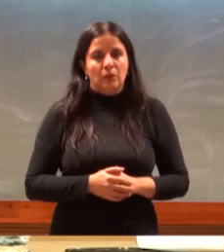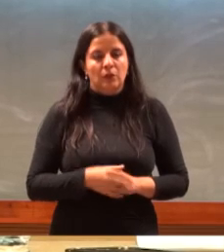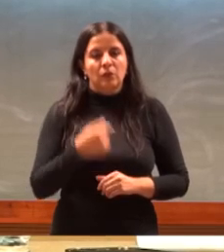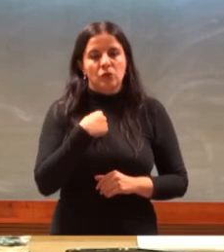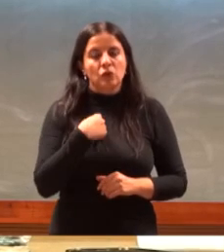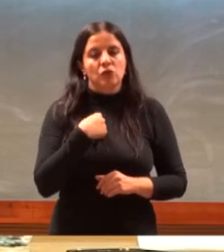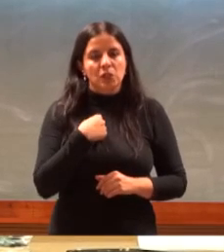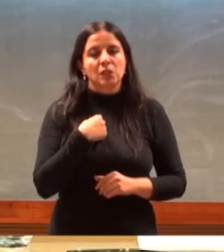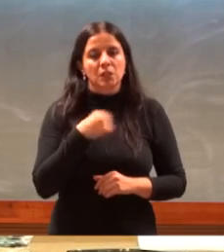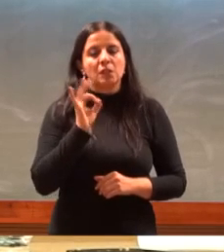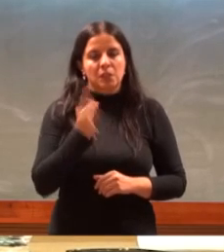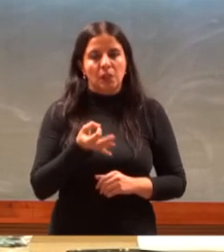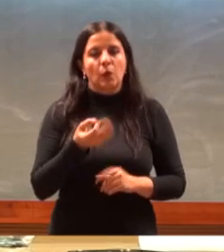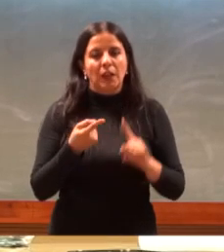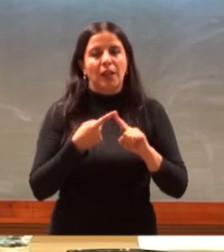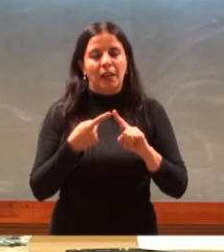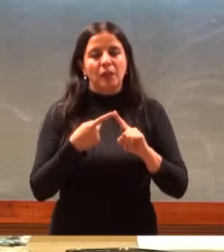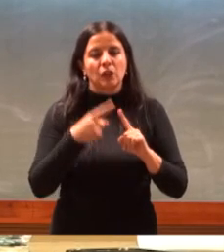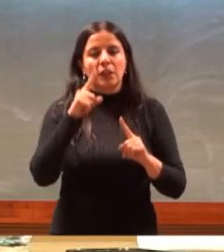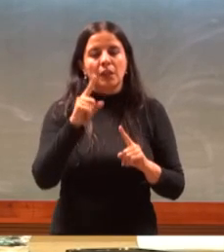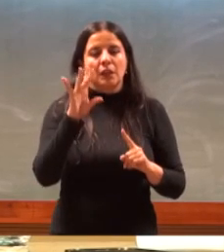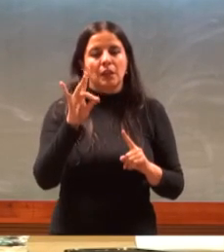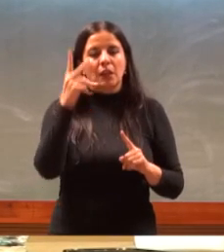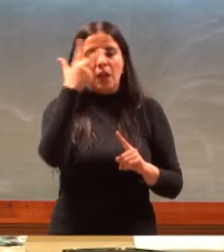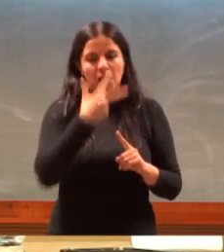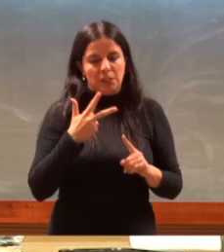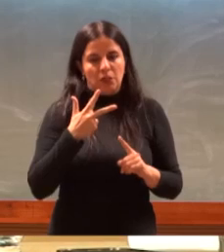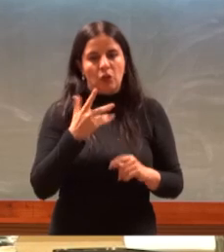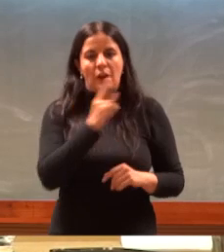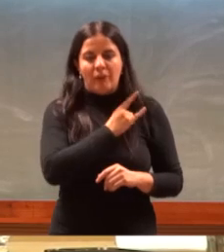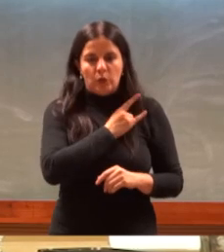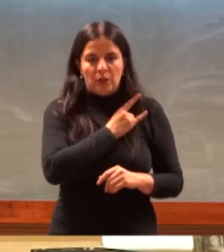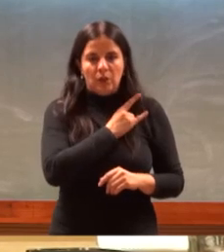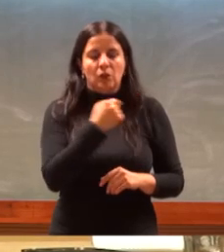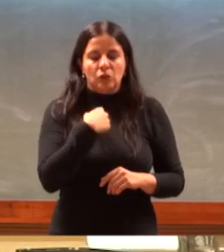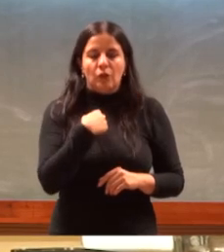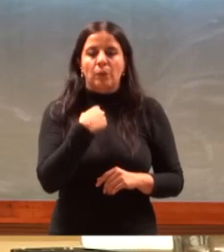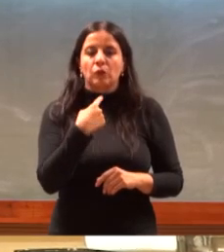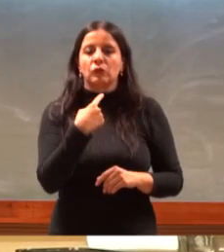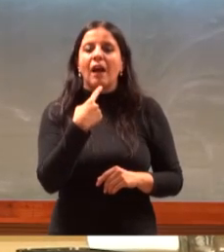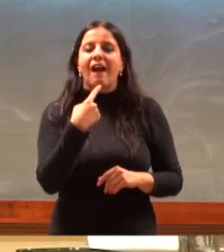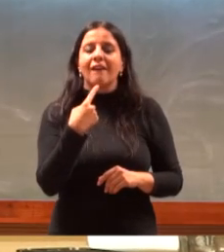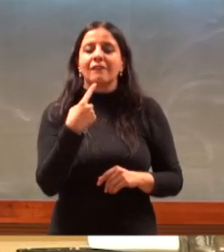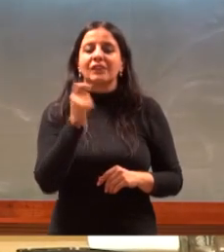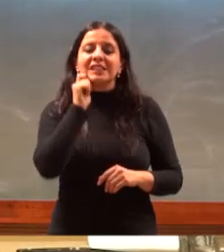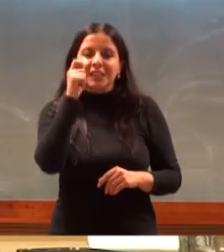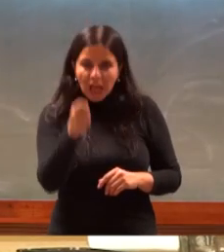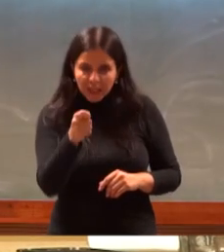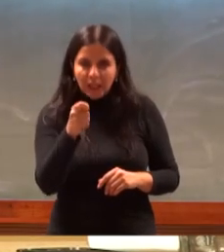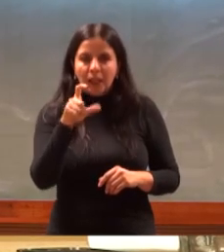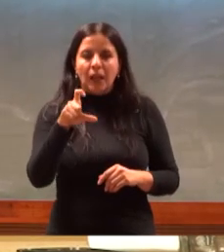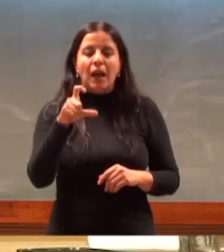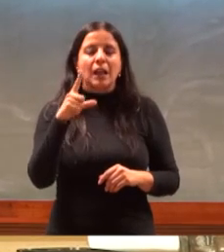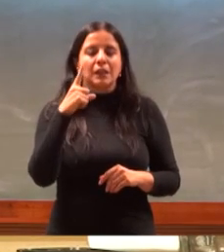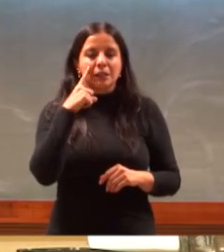relación del idh con la facultad básicamente porque estuvimos visitando el cfi y estuvimos trabajando con la directora del